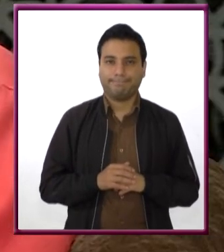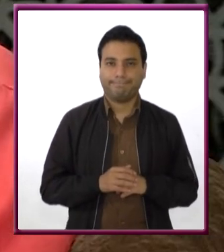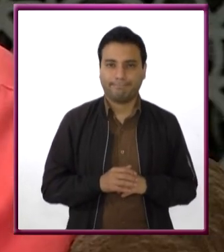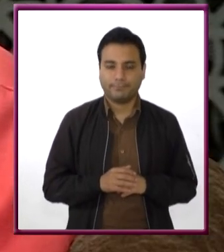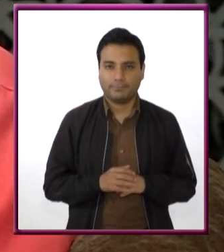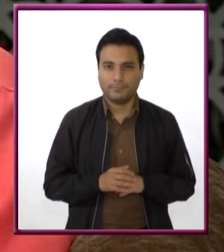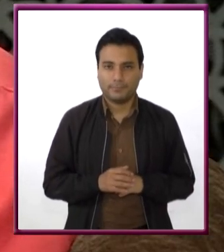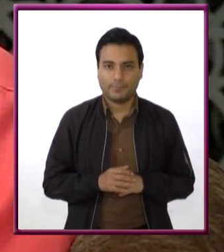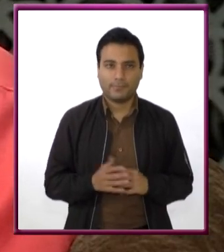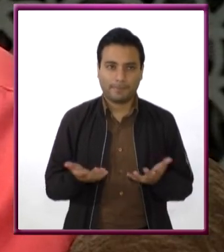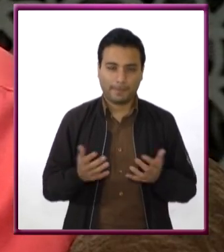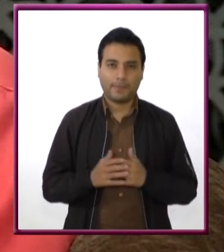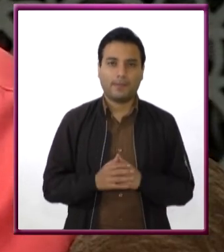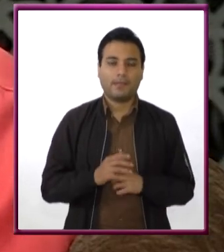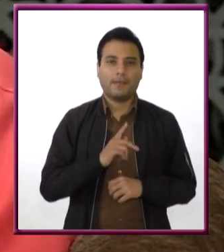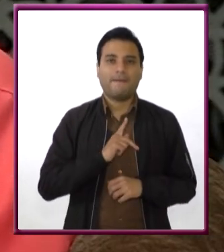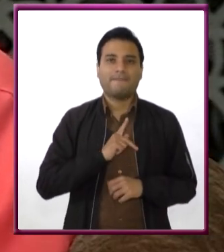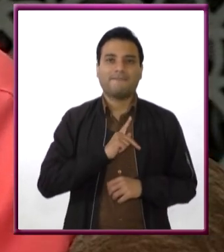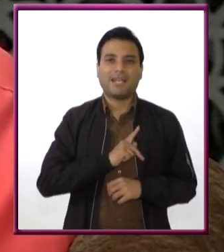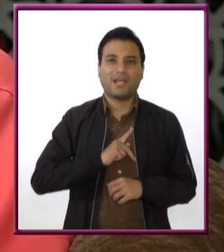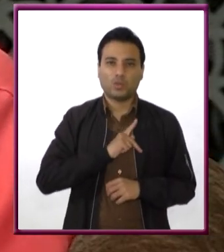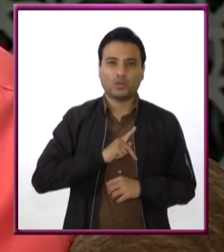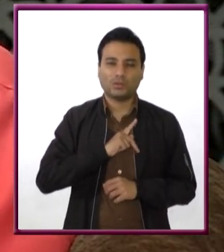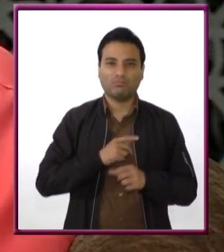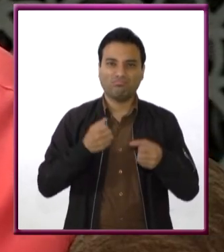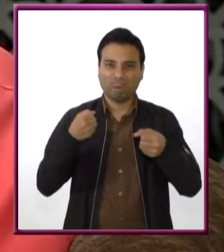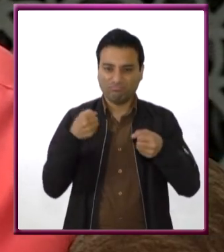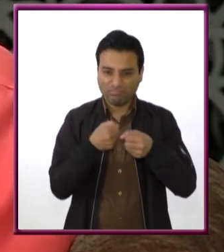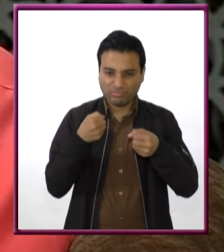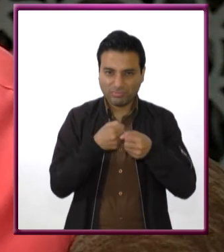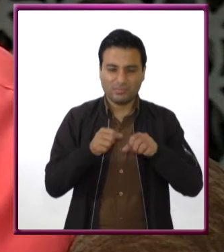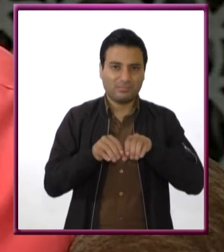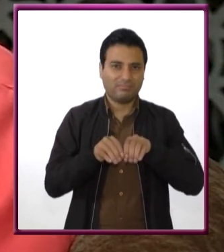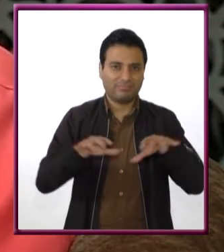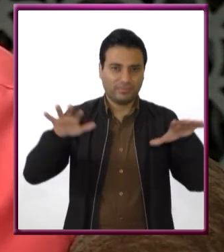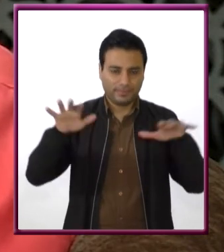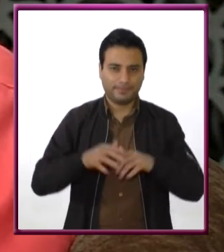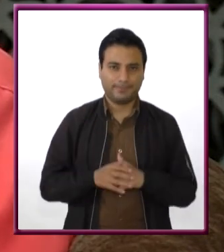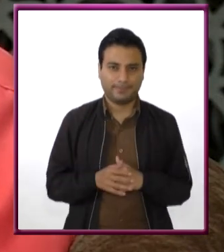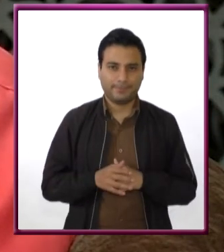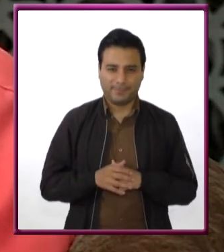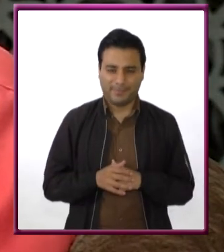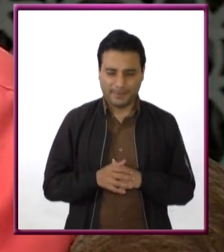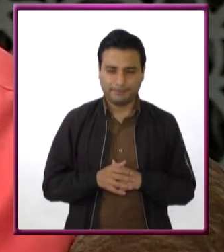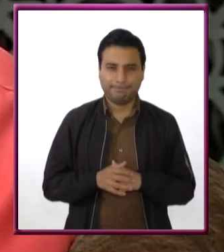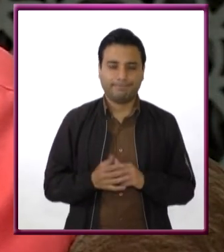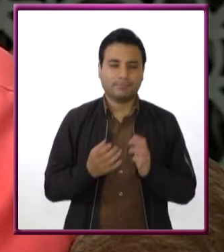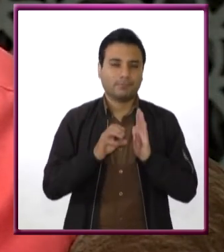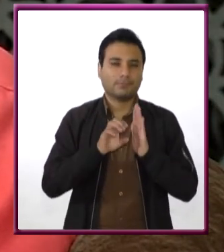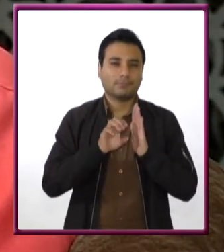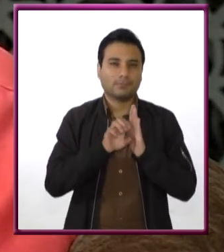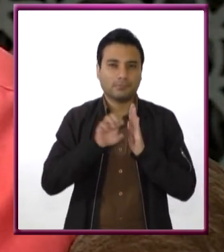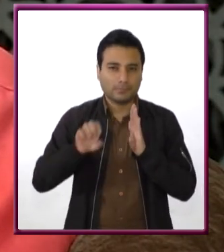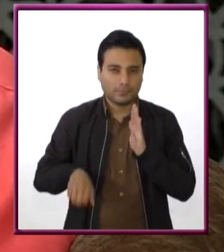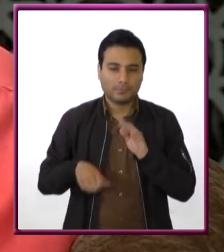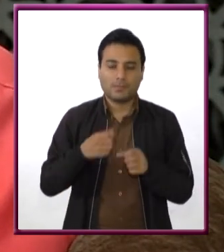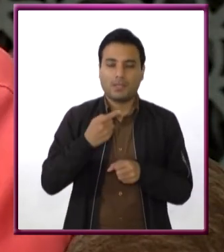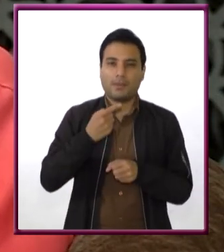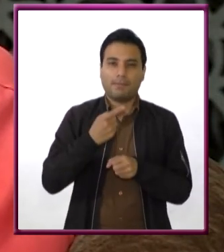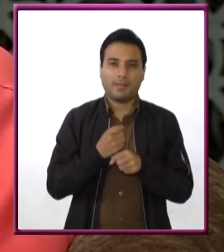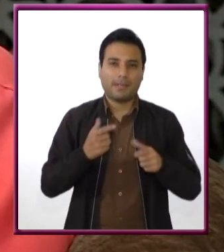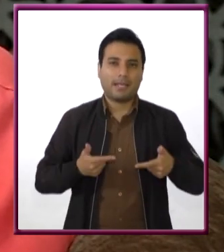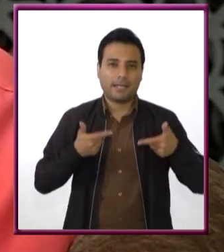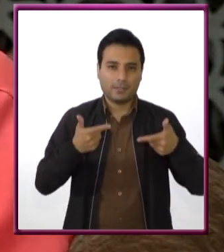particular de los plaguicidas y digamos específicamente aquellos plaguicidas persistentes como son los de la primera generación,